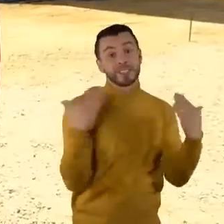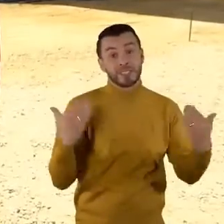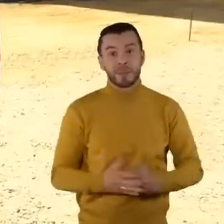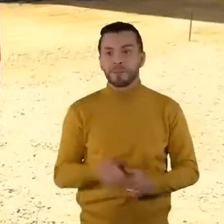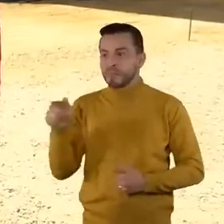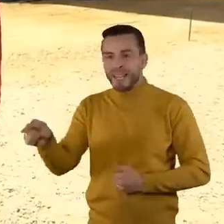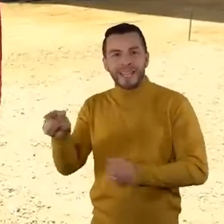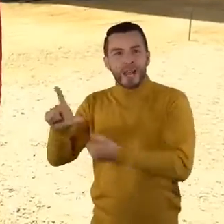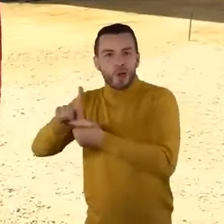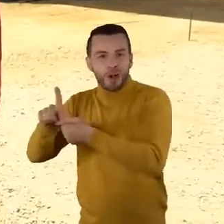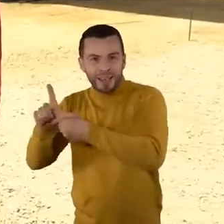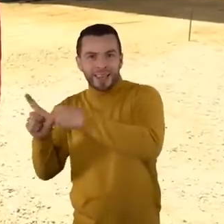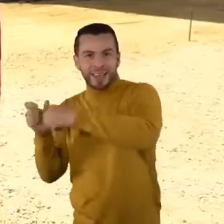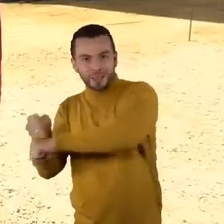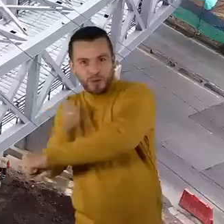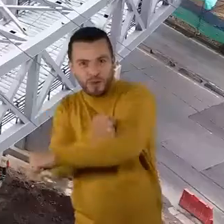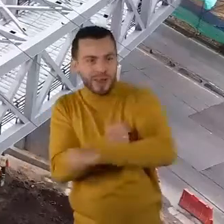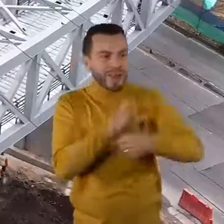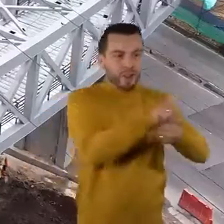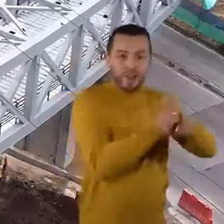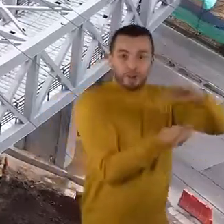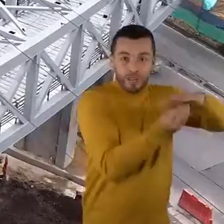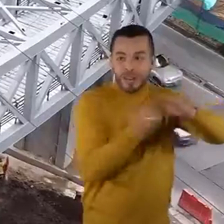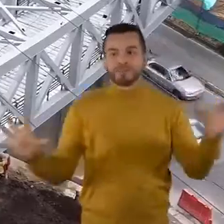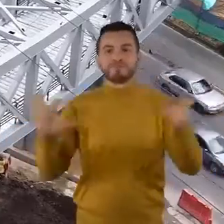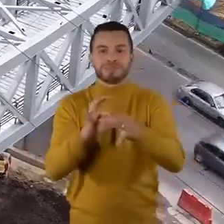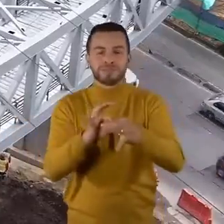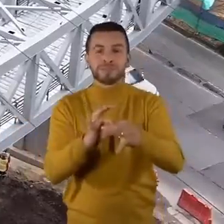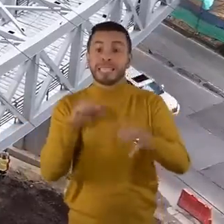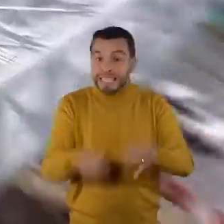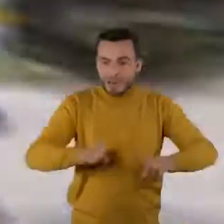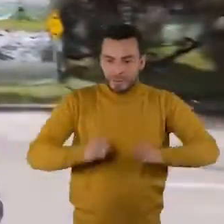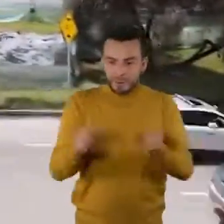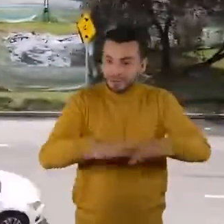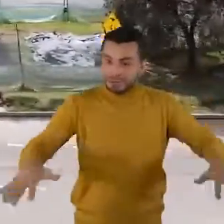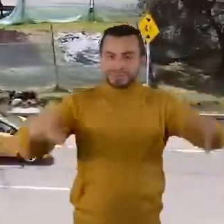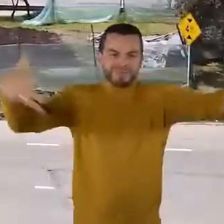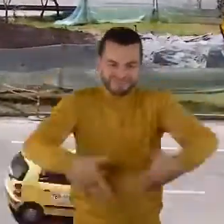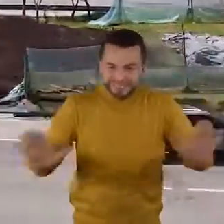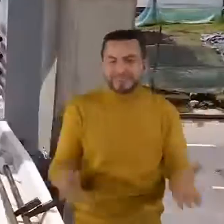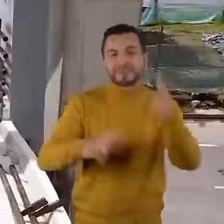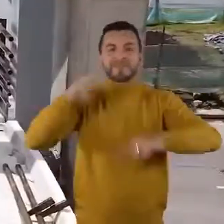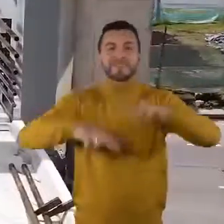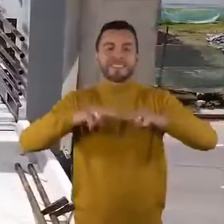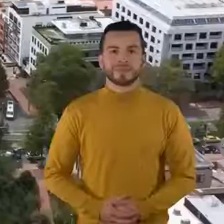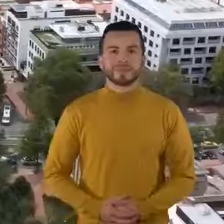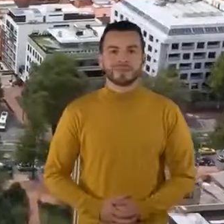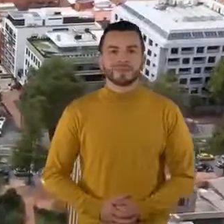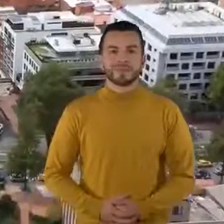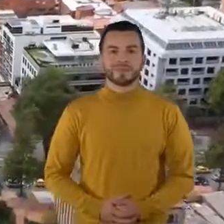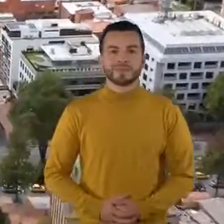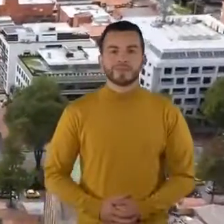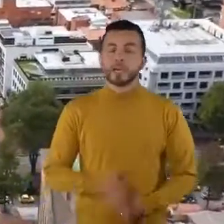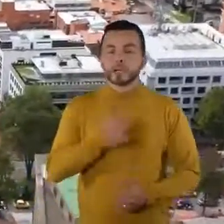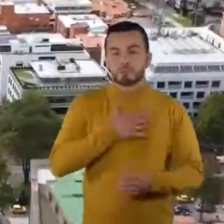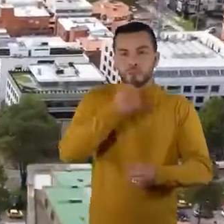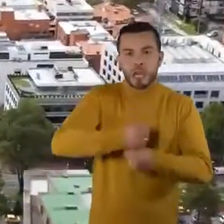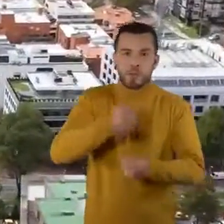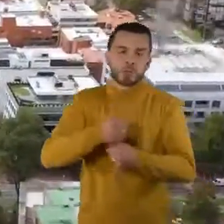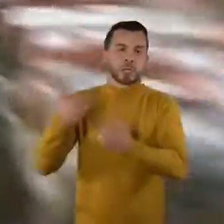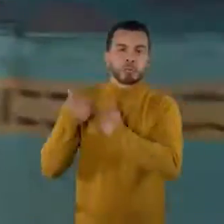se espera que este ciclo puente beneficia a una cantidad considerable de ciclistas en las horas de alta demanda